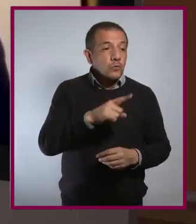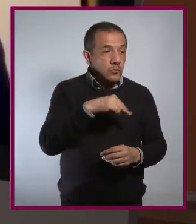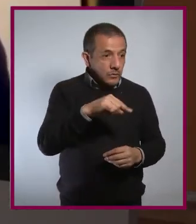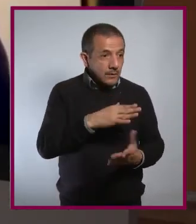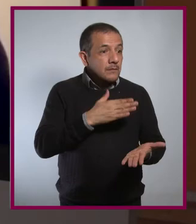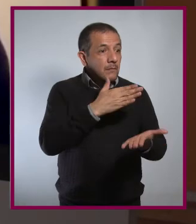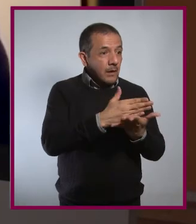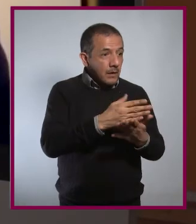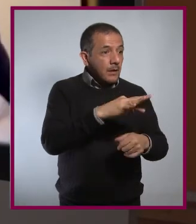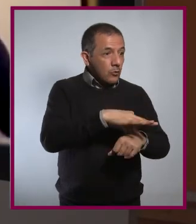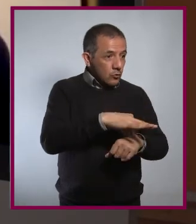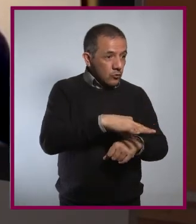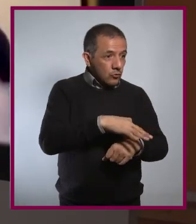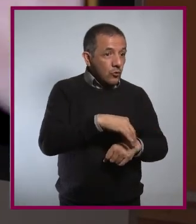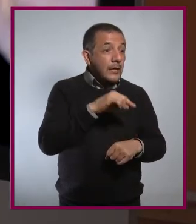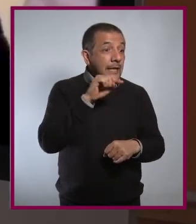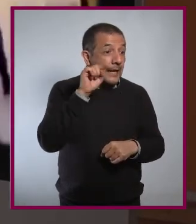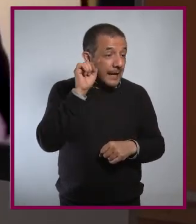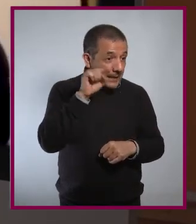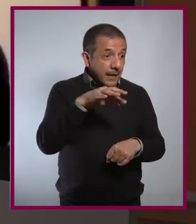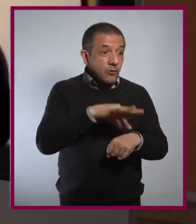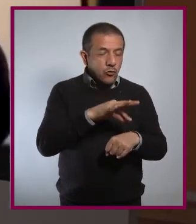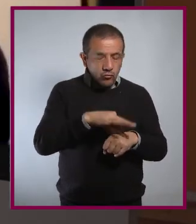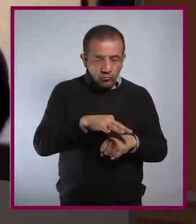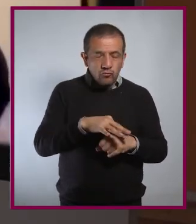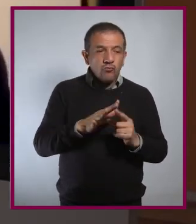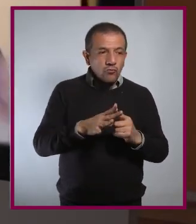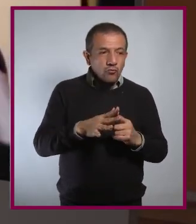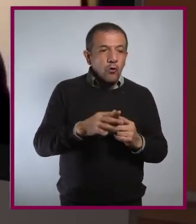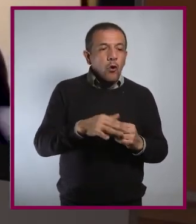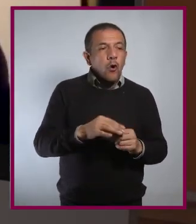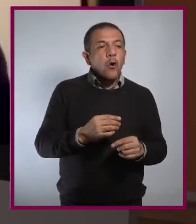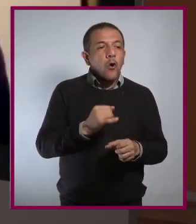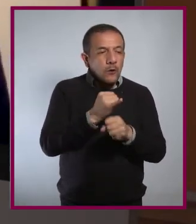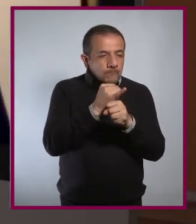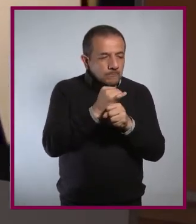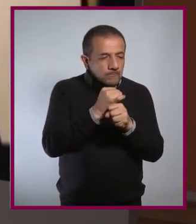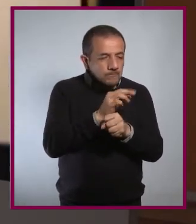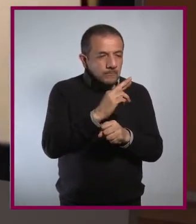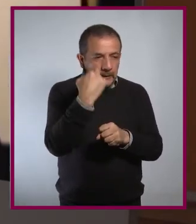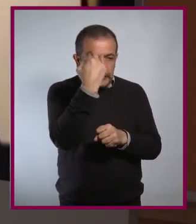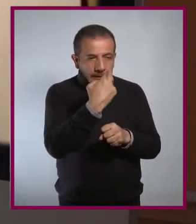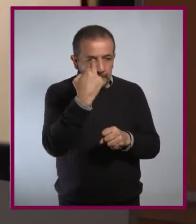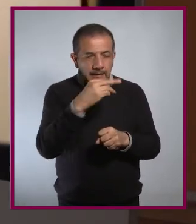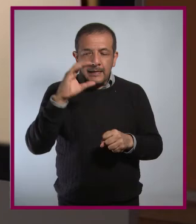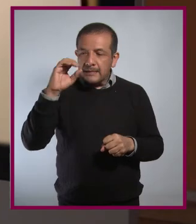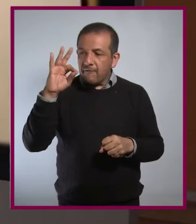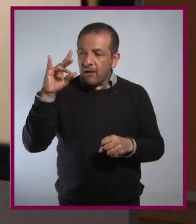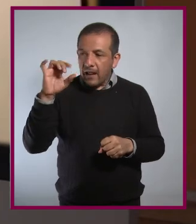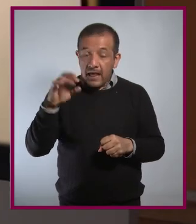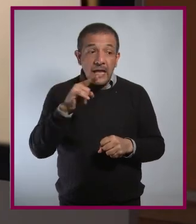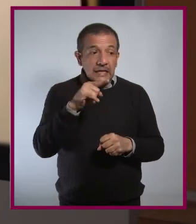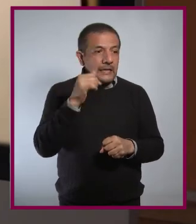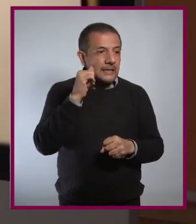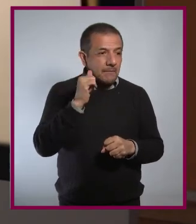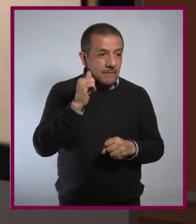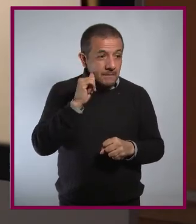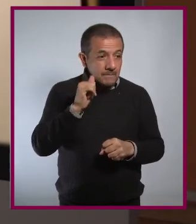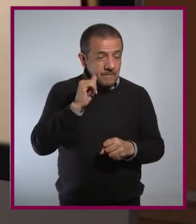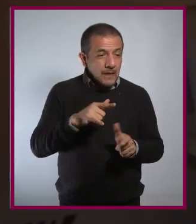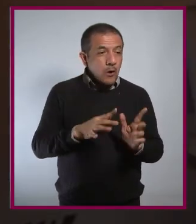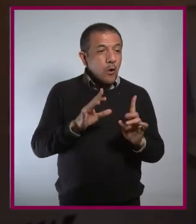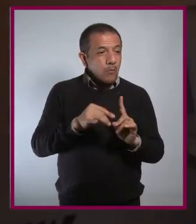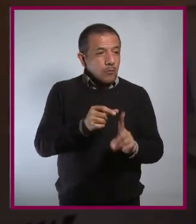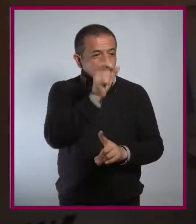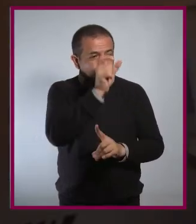que los evalúen, que los puedan clasificar según el tipo de cefalea que estén presentando y que les den un seguimiento